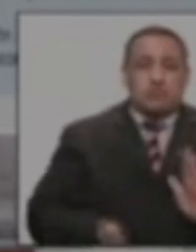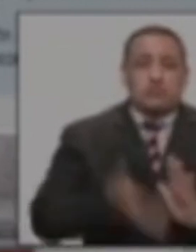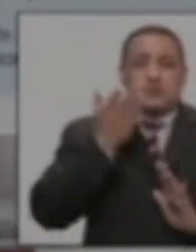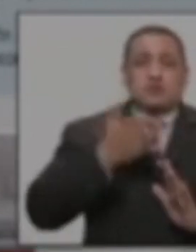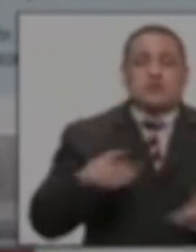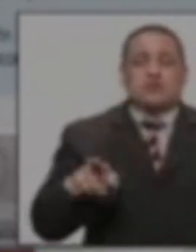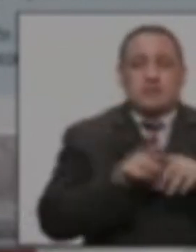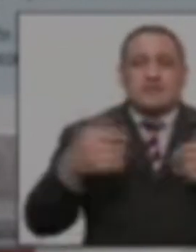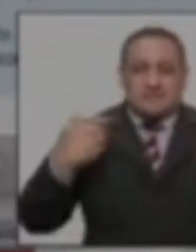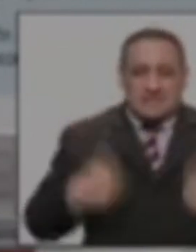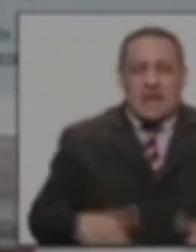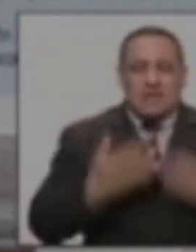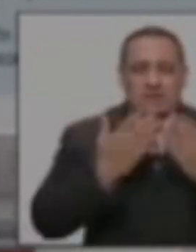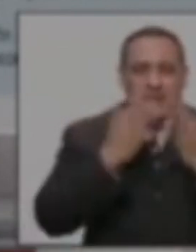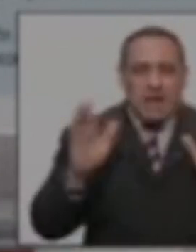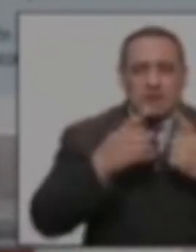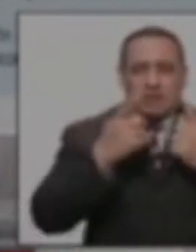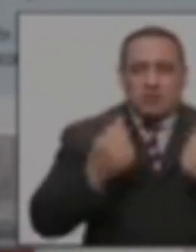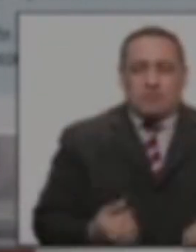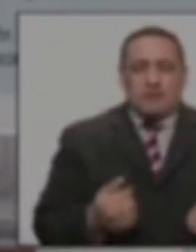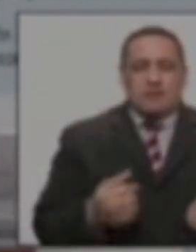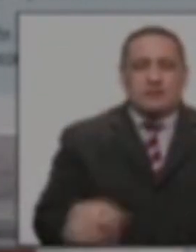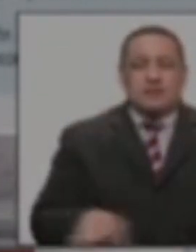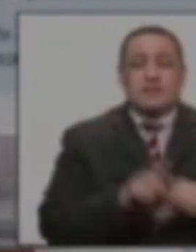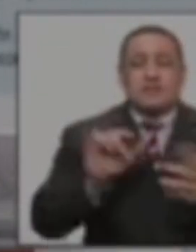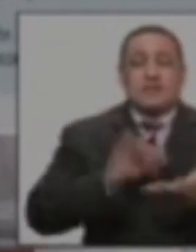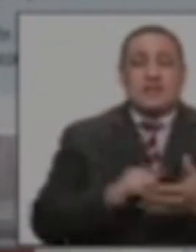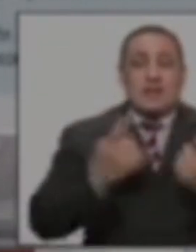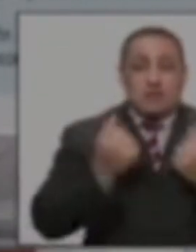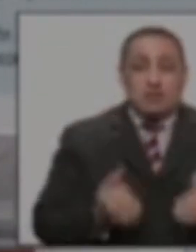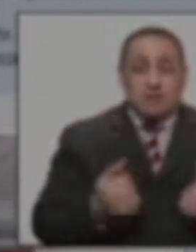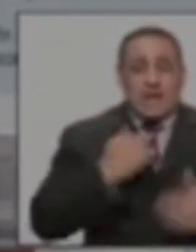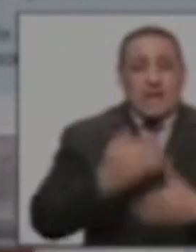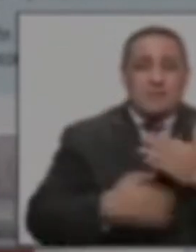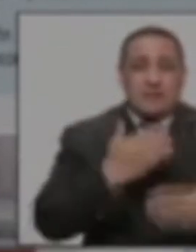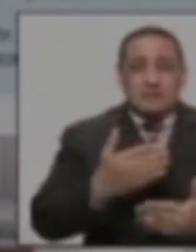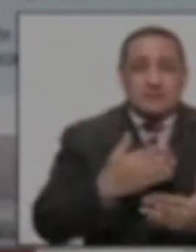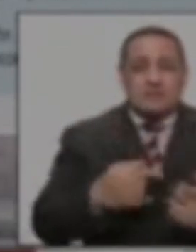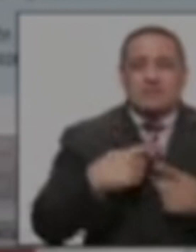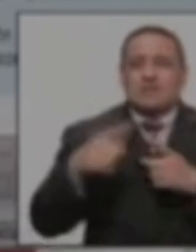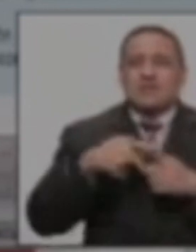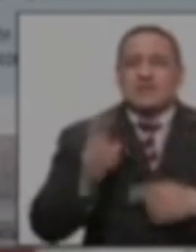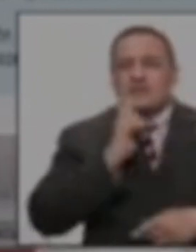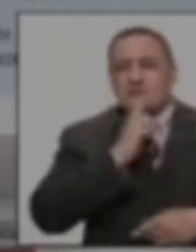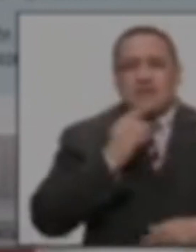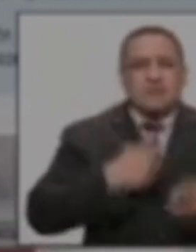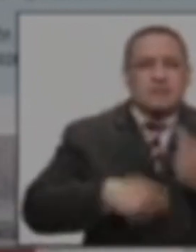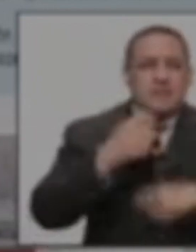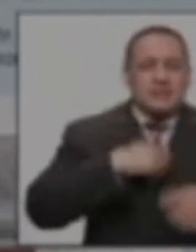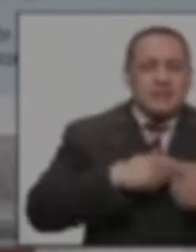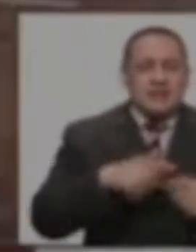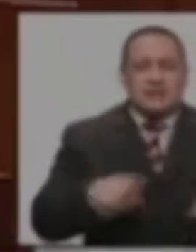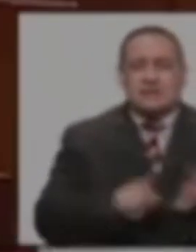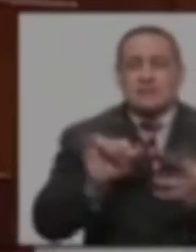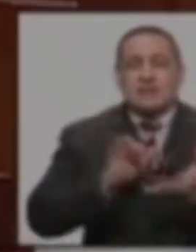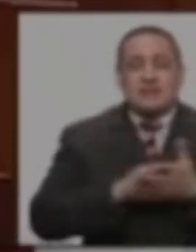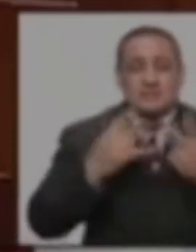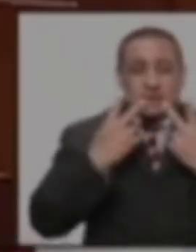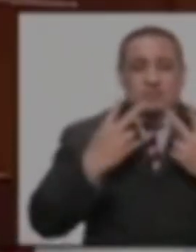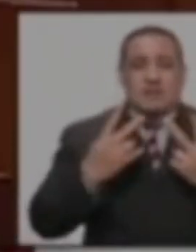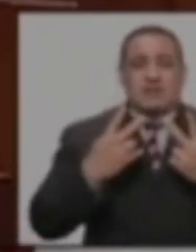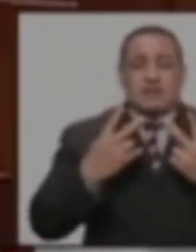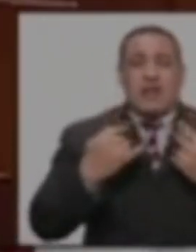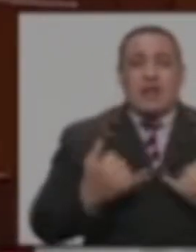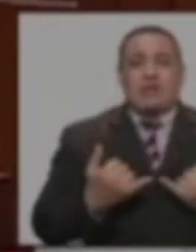y ya hay una reactivación económica. En la medida que la economía se mueve, los restaurantes comienzan a vender, entonces eso